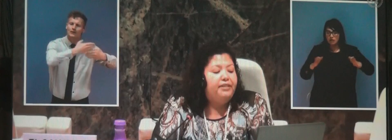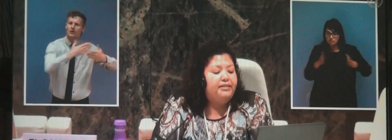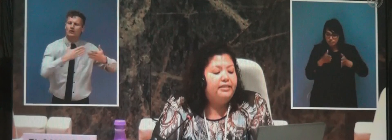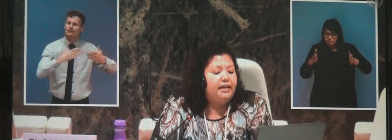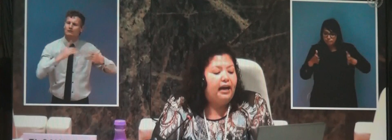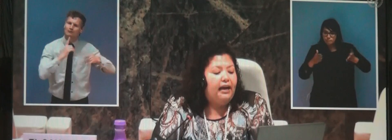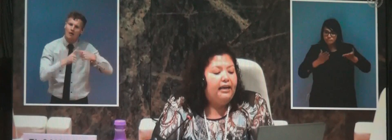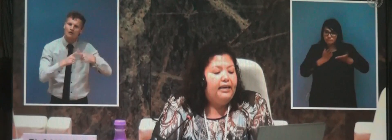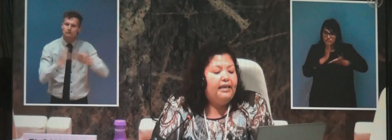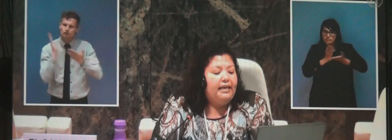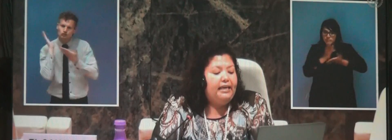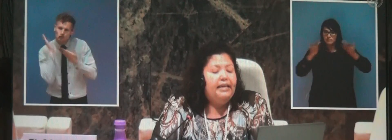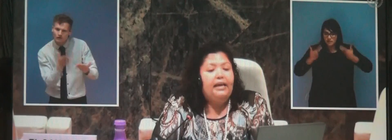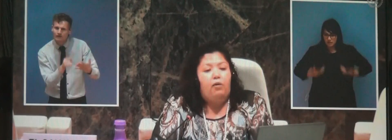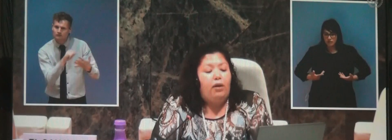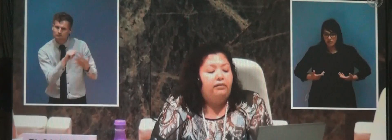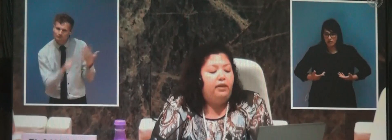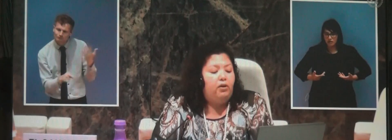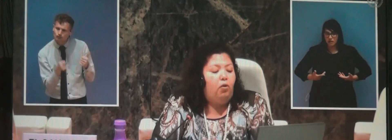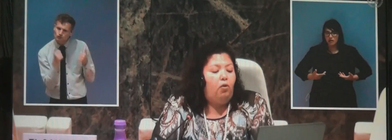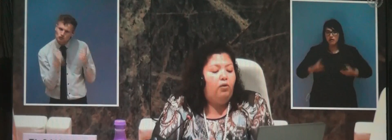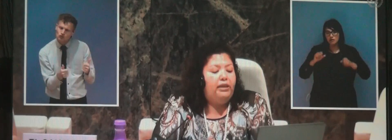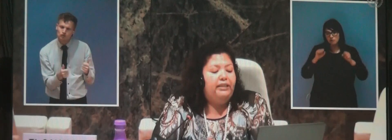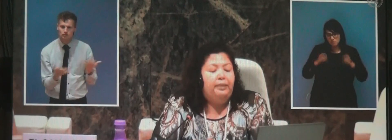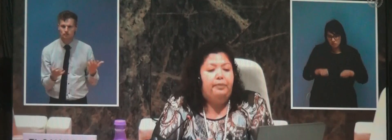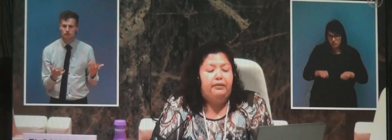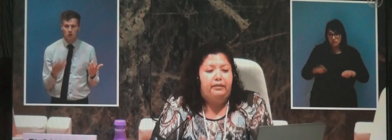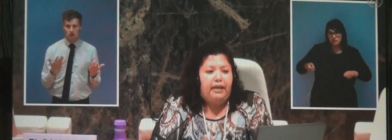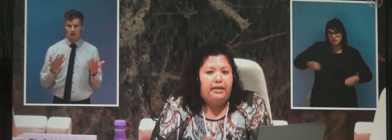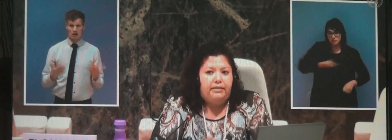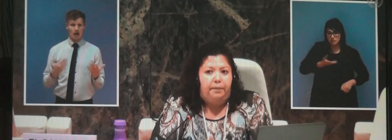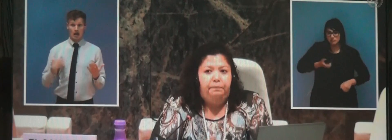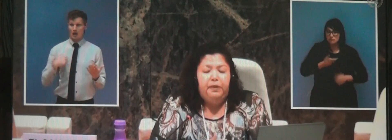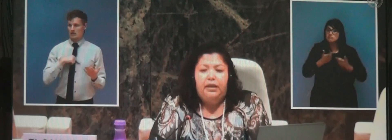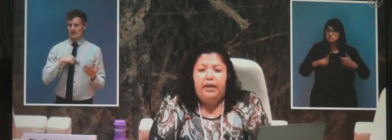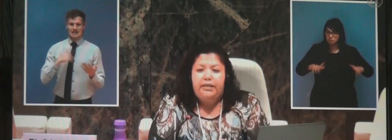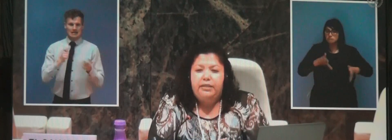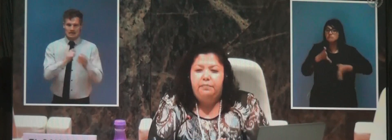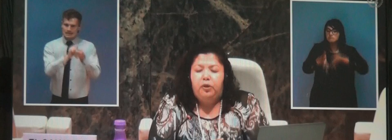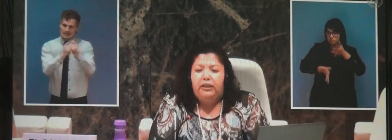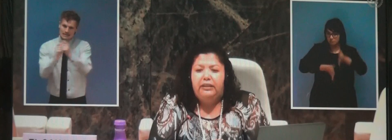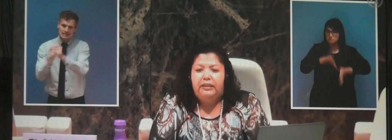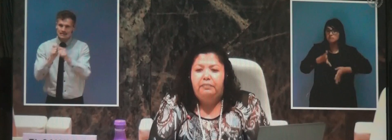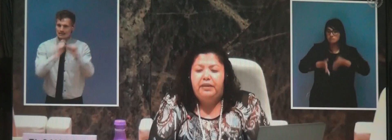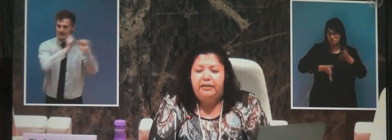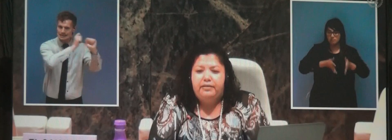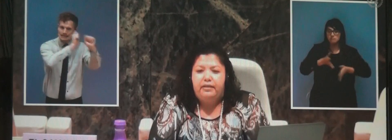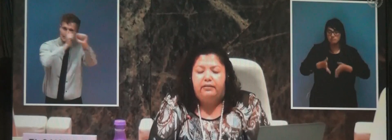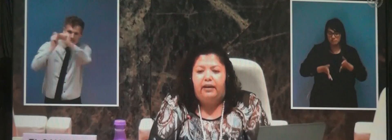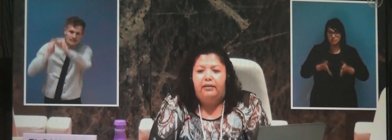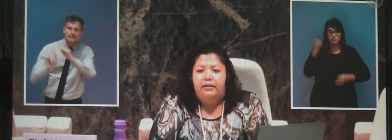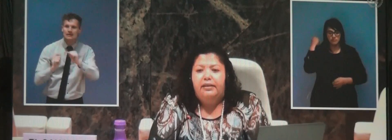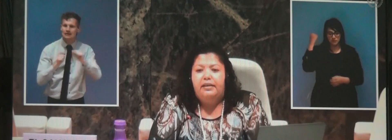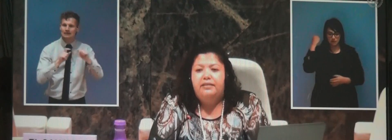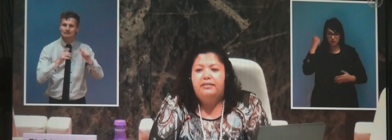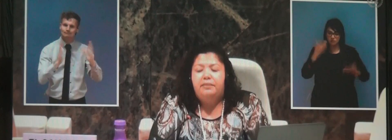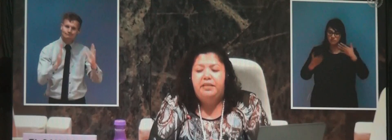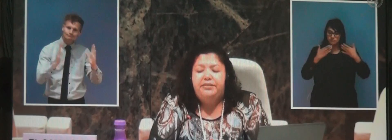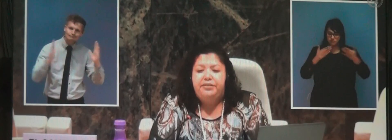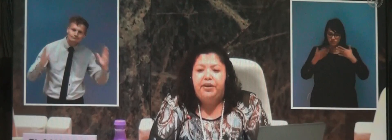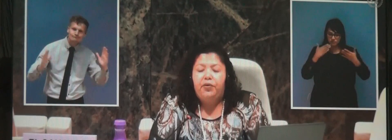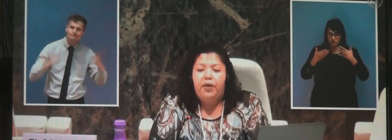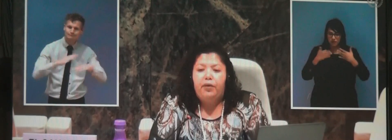accesibilidad física y que cuenten con intérpretes de LESA. Es importante también resaltar que